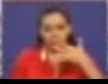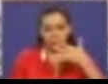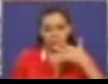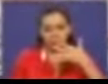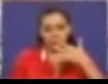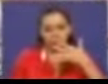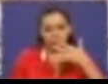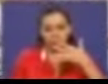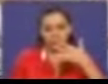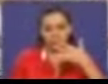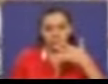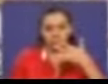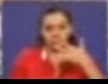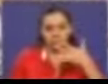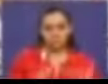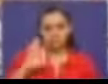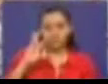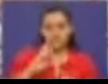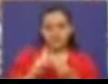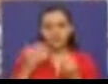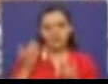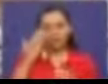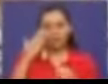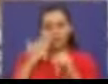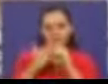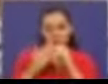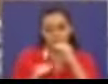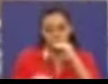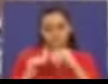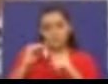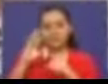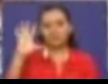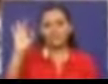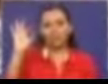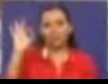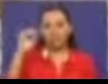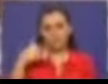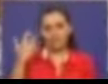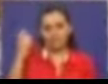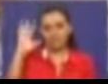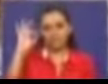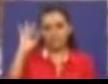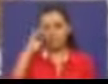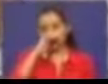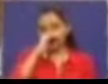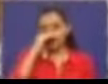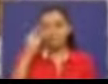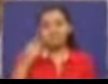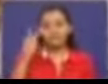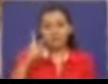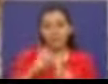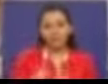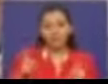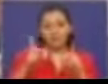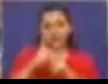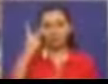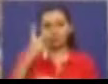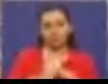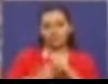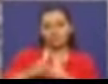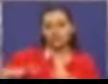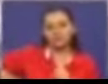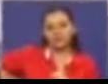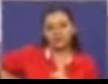El objetivo es alcanzar el puesto 50. Cuidado. Otro problema es que los datos vienen con 2 años de atraso. Entonces probablemente ahorita